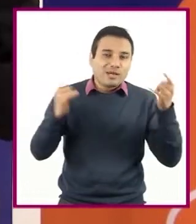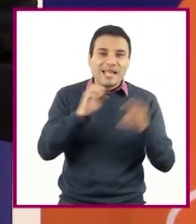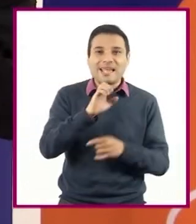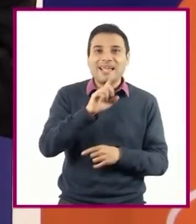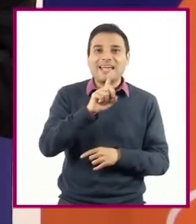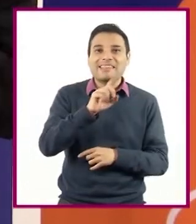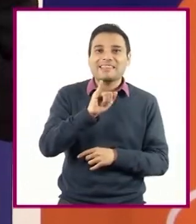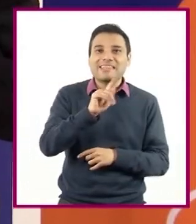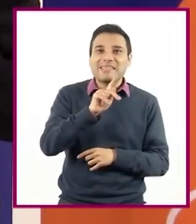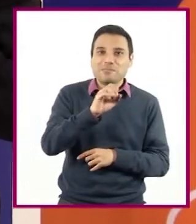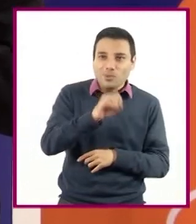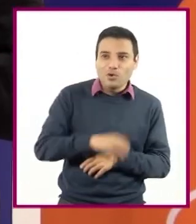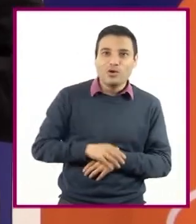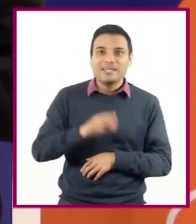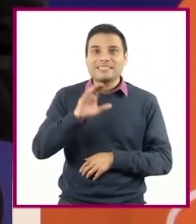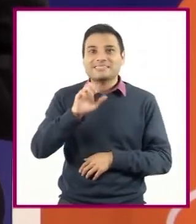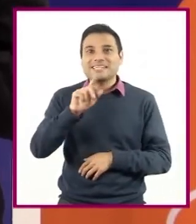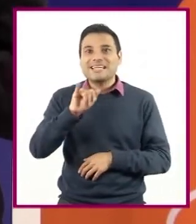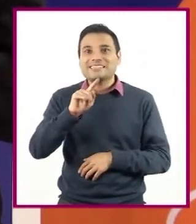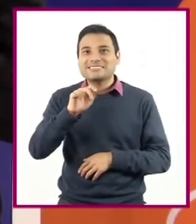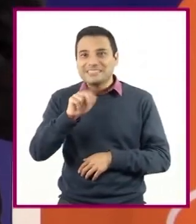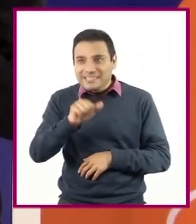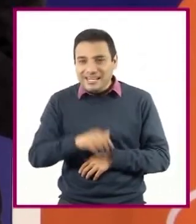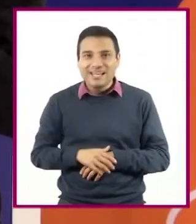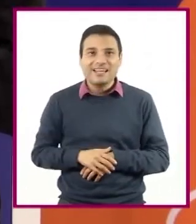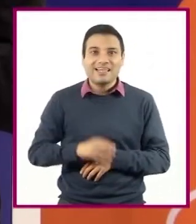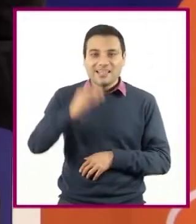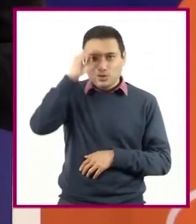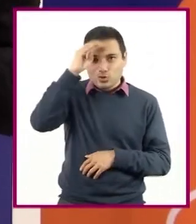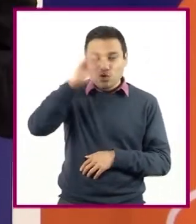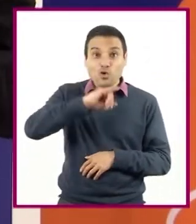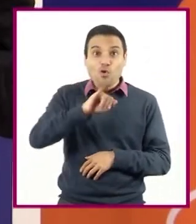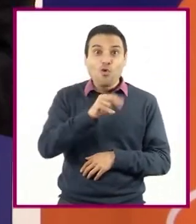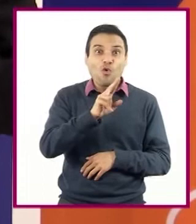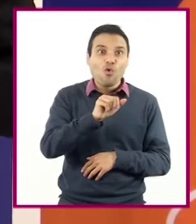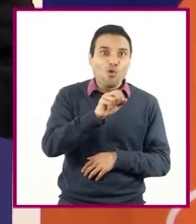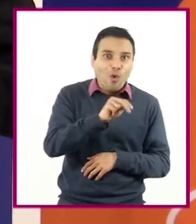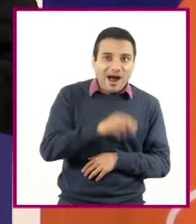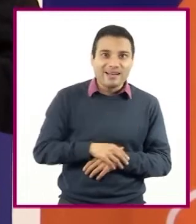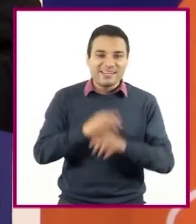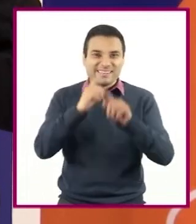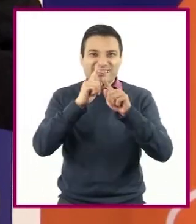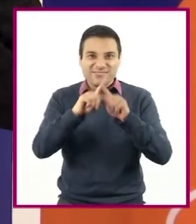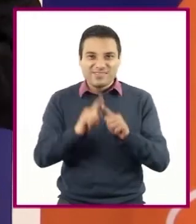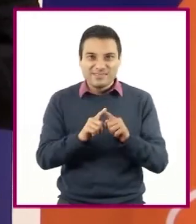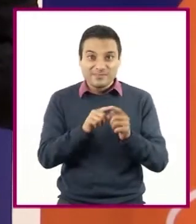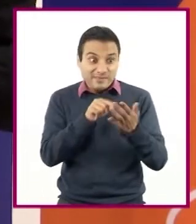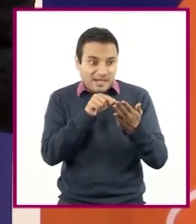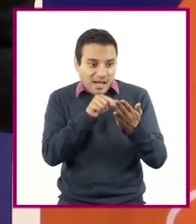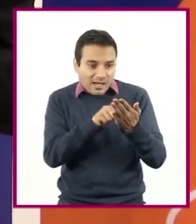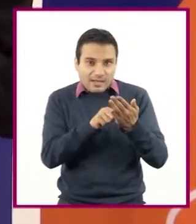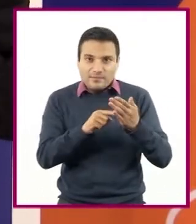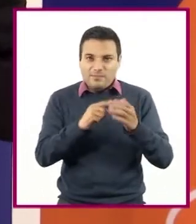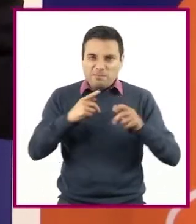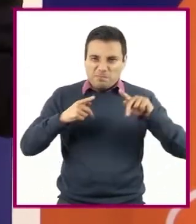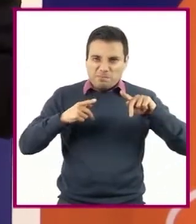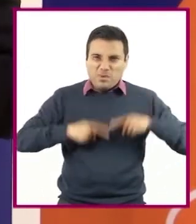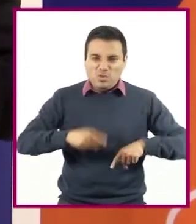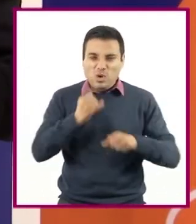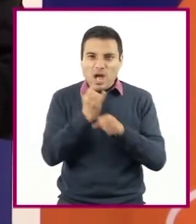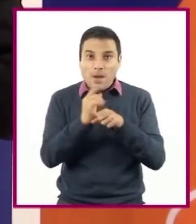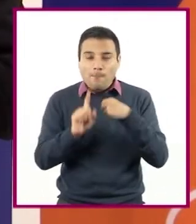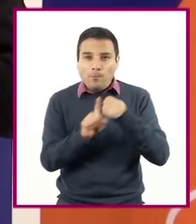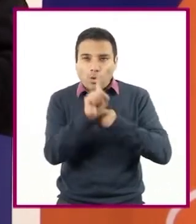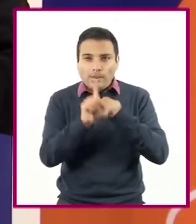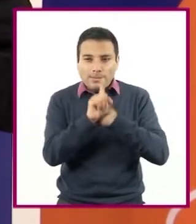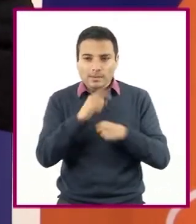Juan, Fausto, Ana Karenina, supone sentir sus conflictos, escapar a la jaula de cualquier virus, y ese